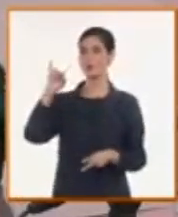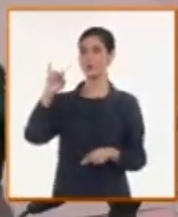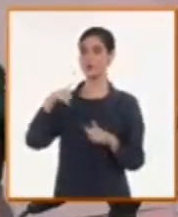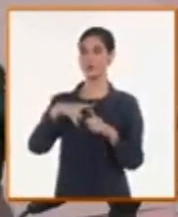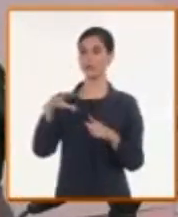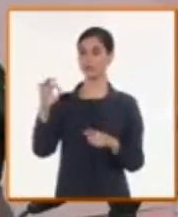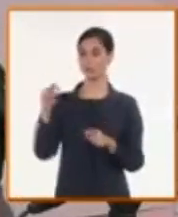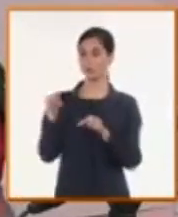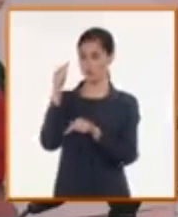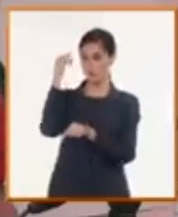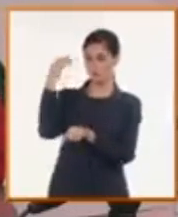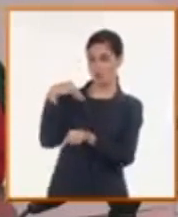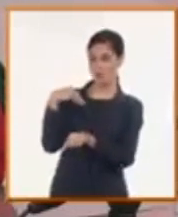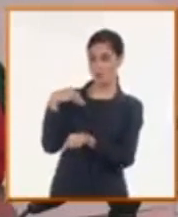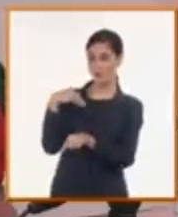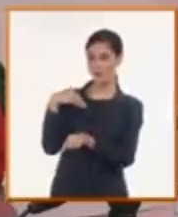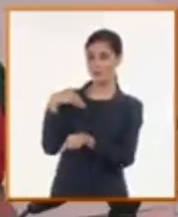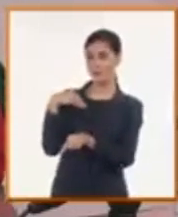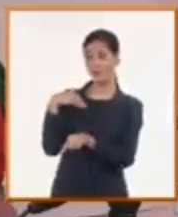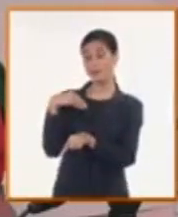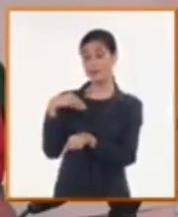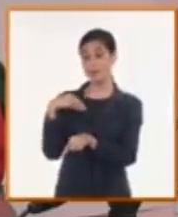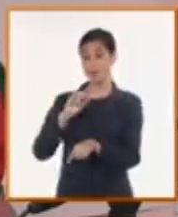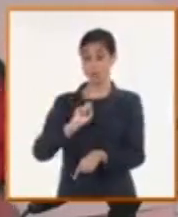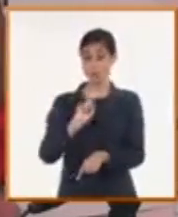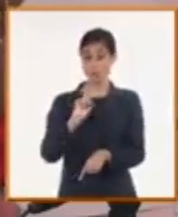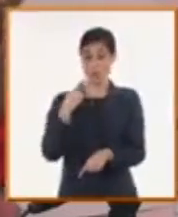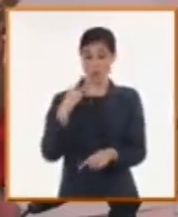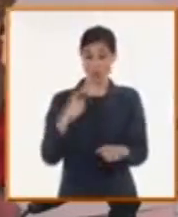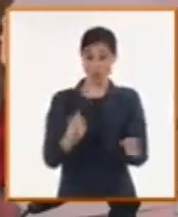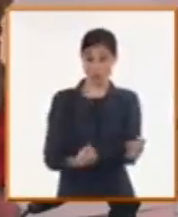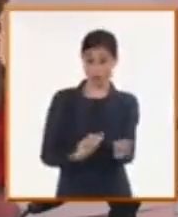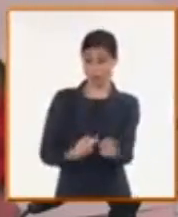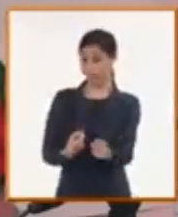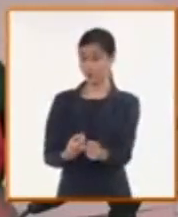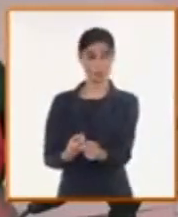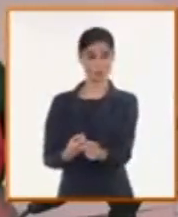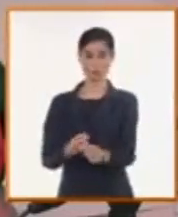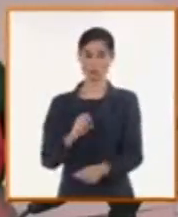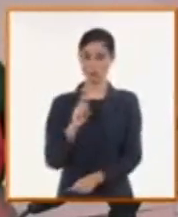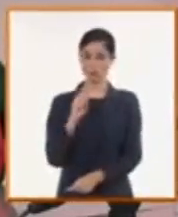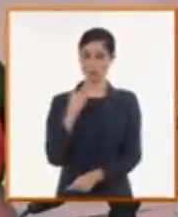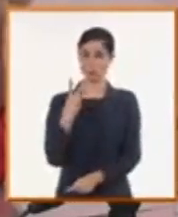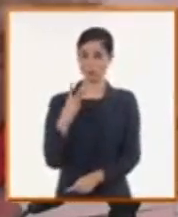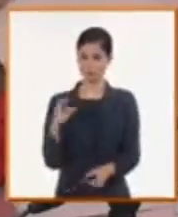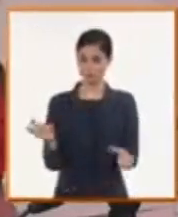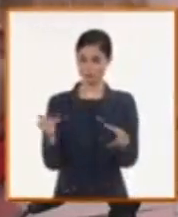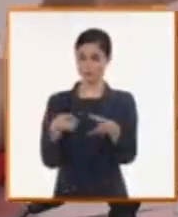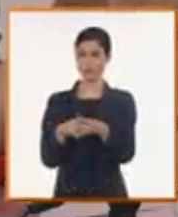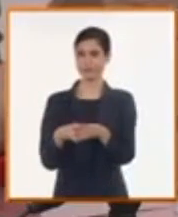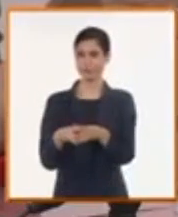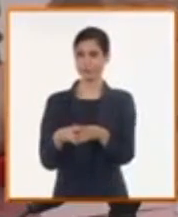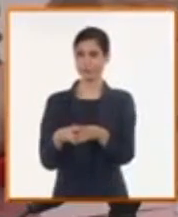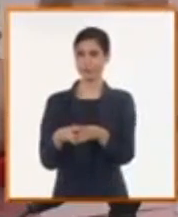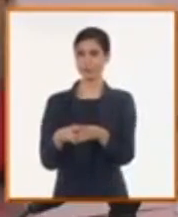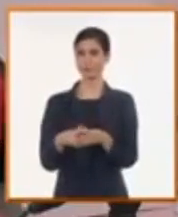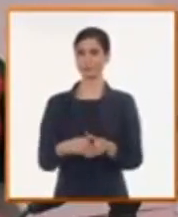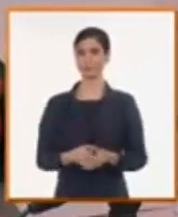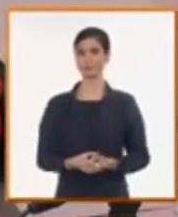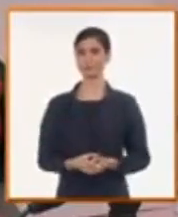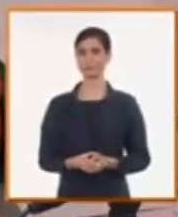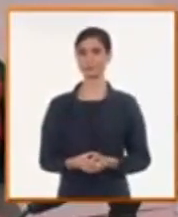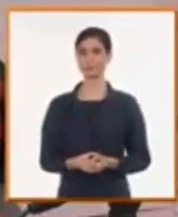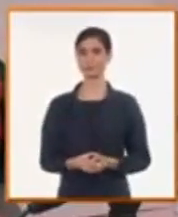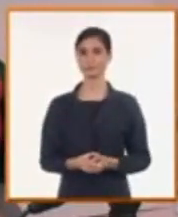sola batalla. Es decir, ahí hay un conjunto de batallas y pasan meses en ese enfrentamiento. Creo que también es